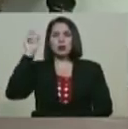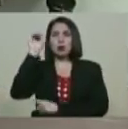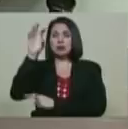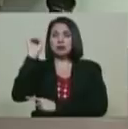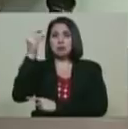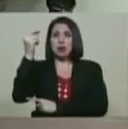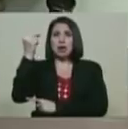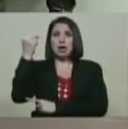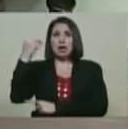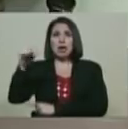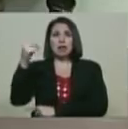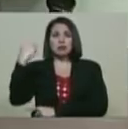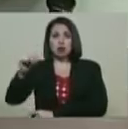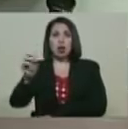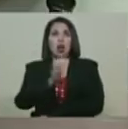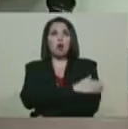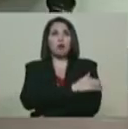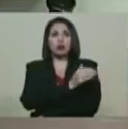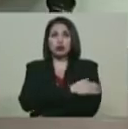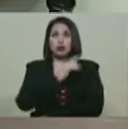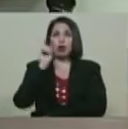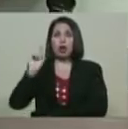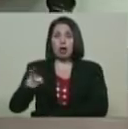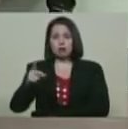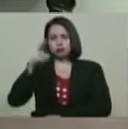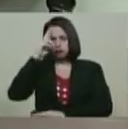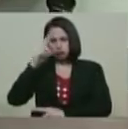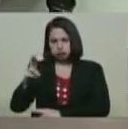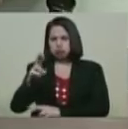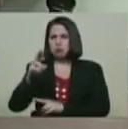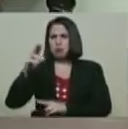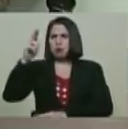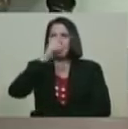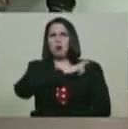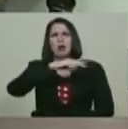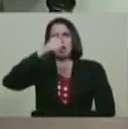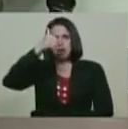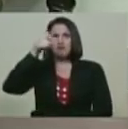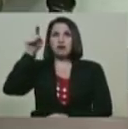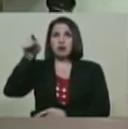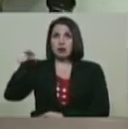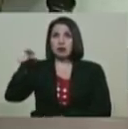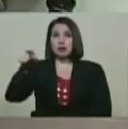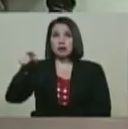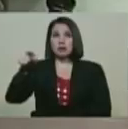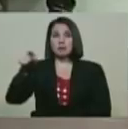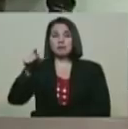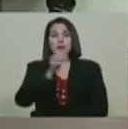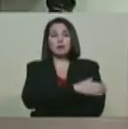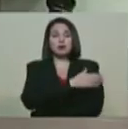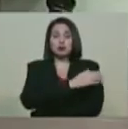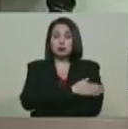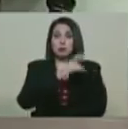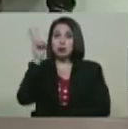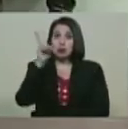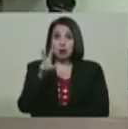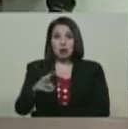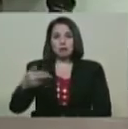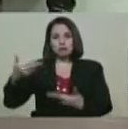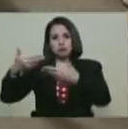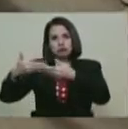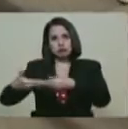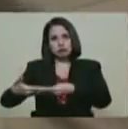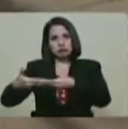de la oposición venezolana. Lo reconozco como jefe político parlamentario de la oposición venezolana y le tiendo mi